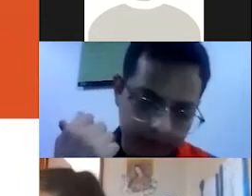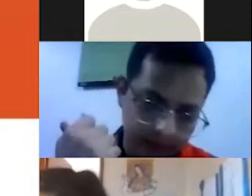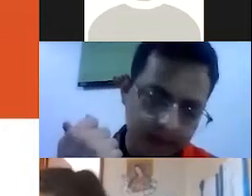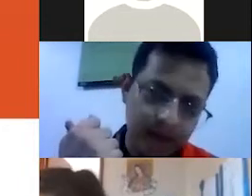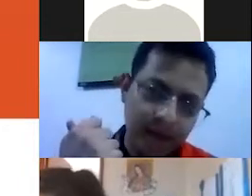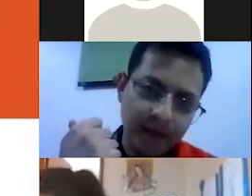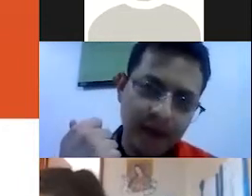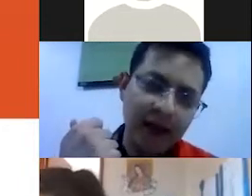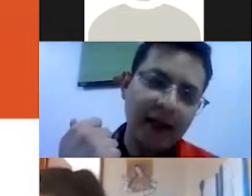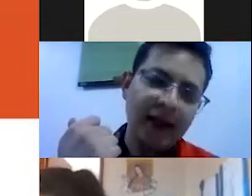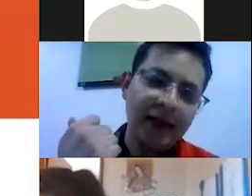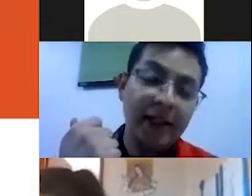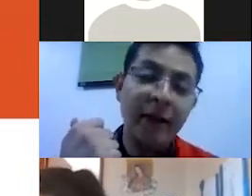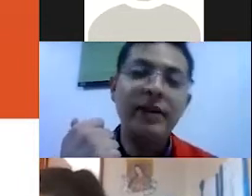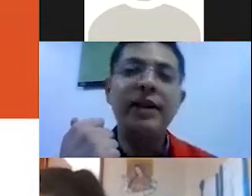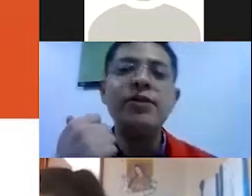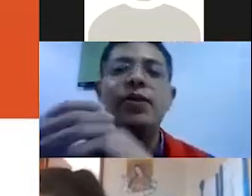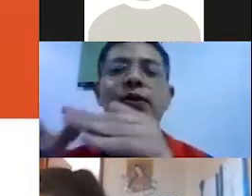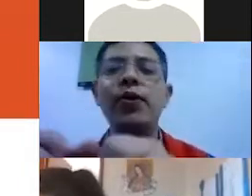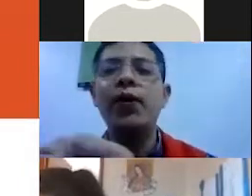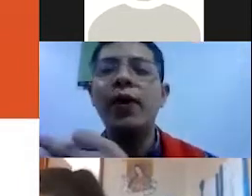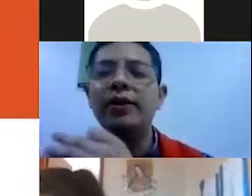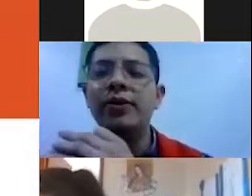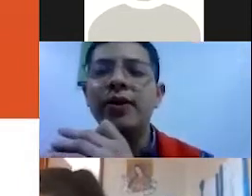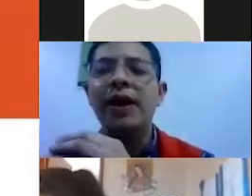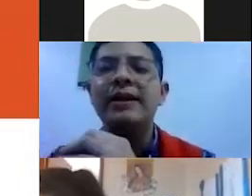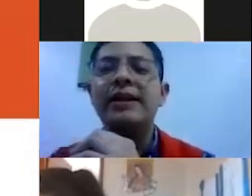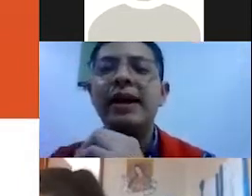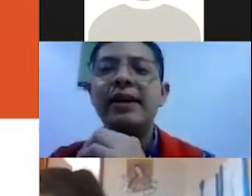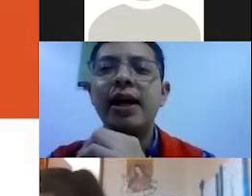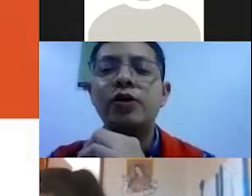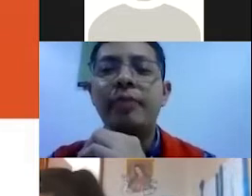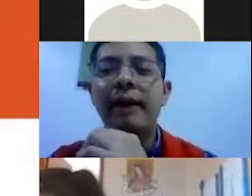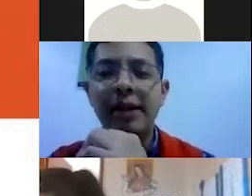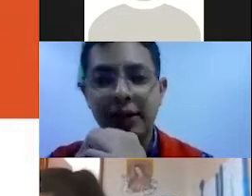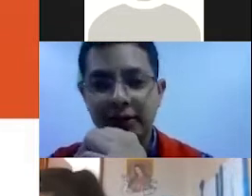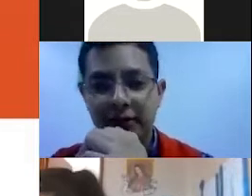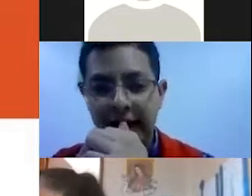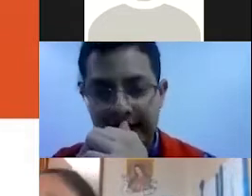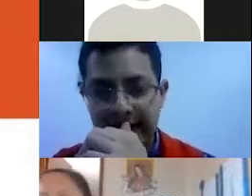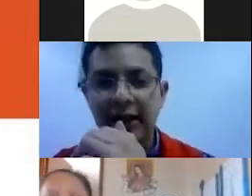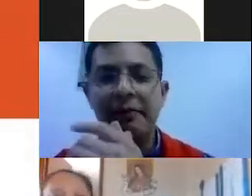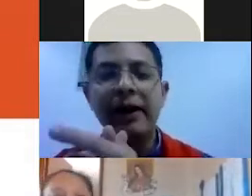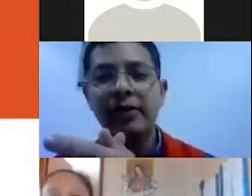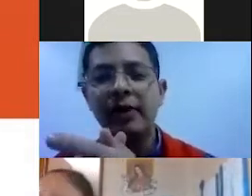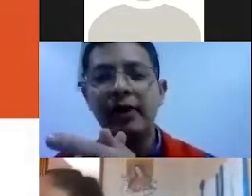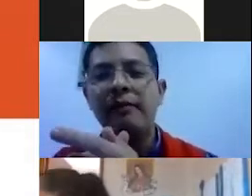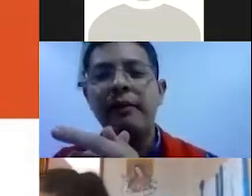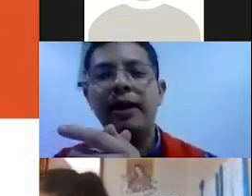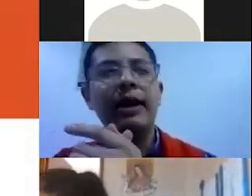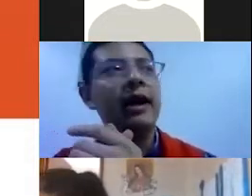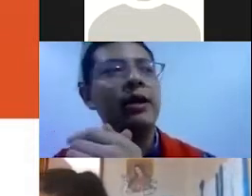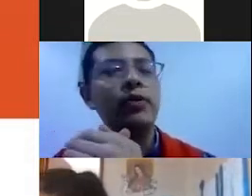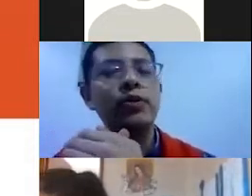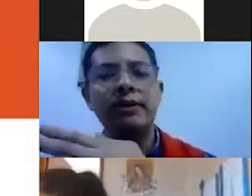personal médico. Exactamente, eso ocurre cuando ya llegan los paramédicos. Sin embargo,